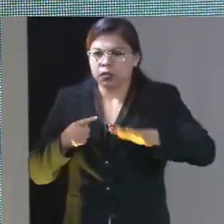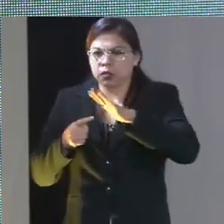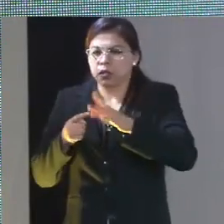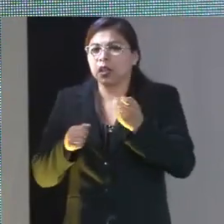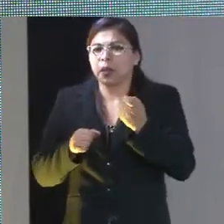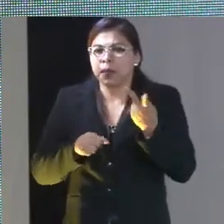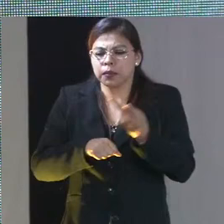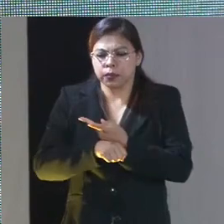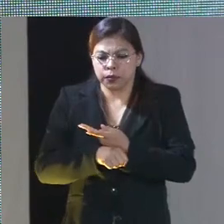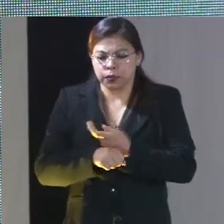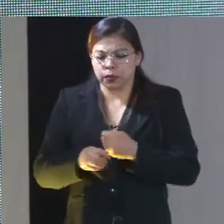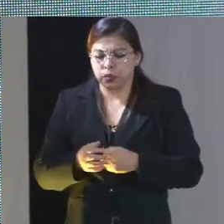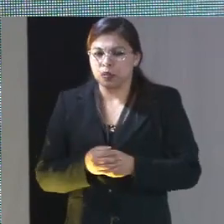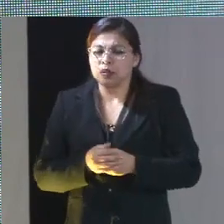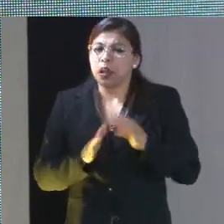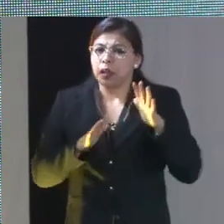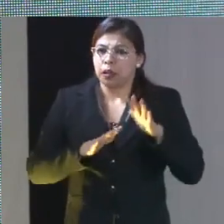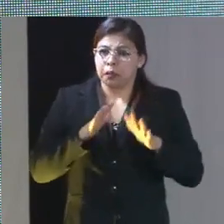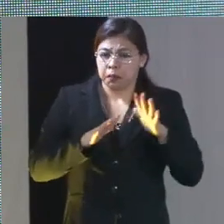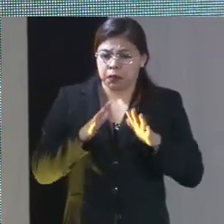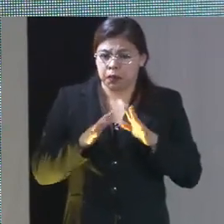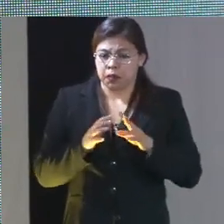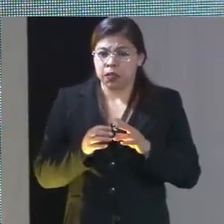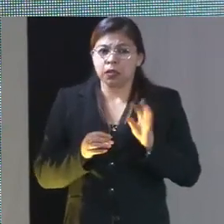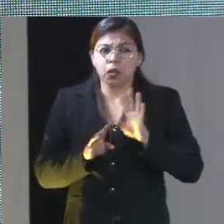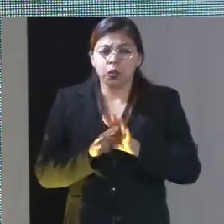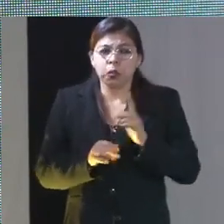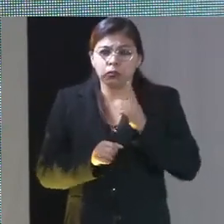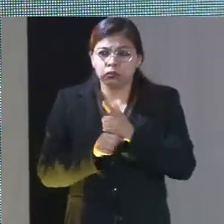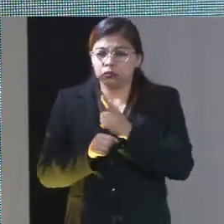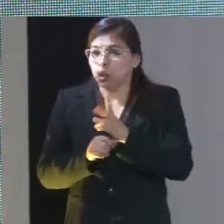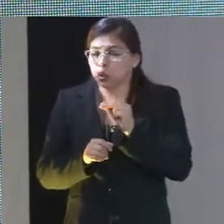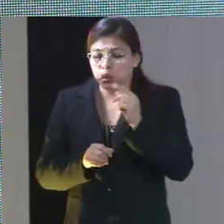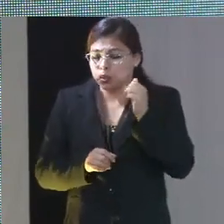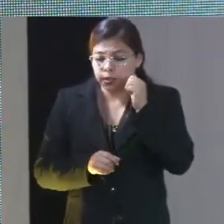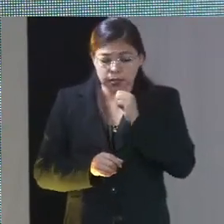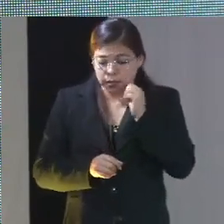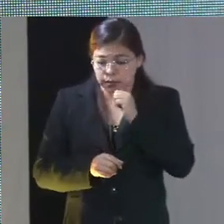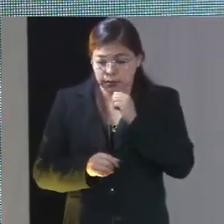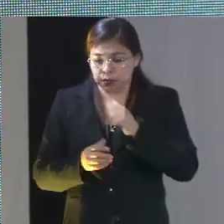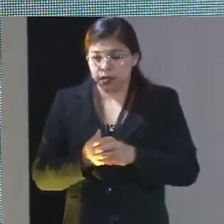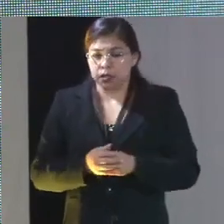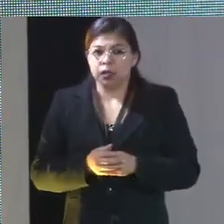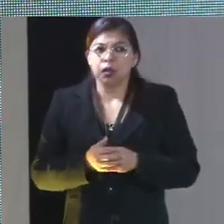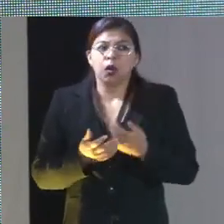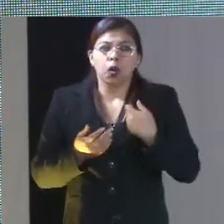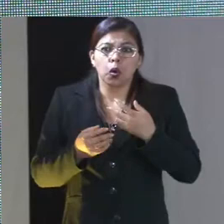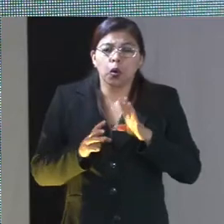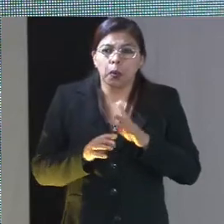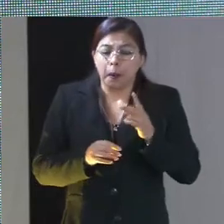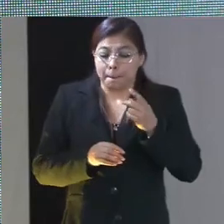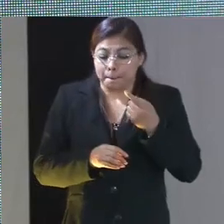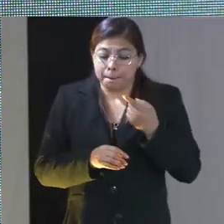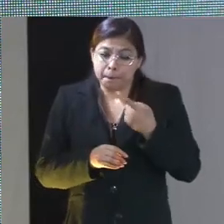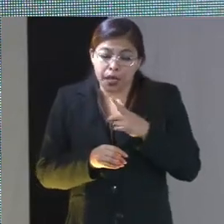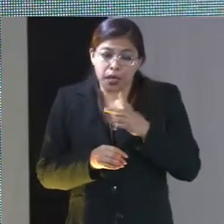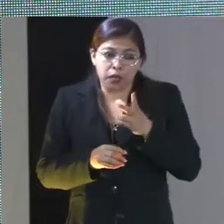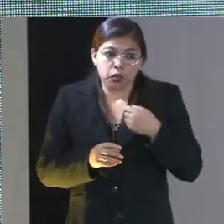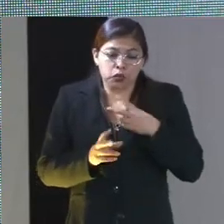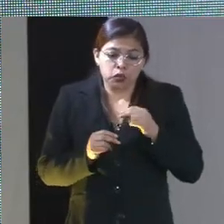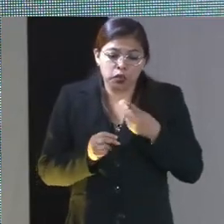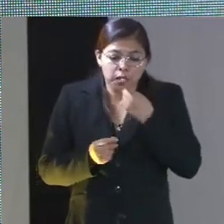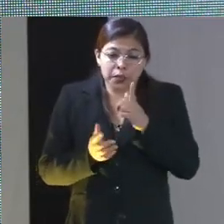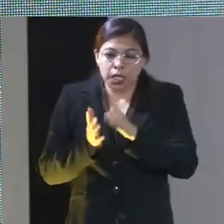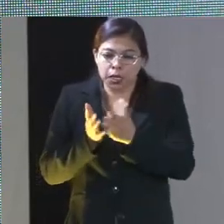dichos sucesos, se quedan a veces, que no siempre, e insisto, no para nada, y ustedes lo verán en el libro de